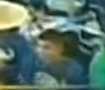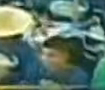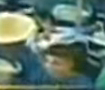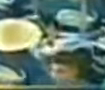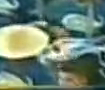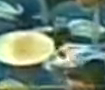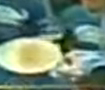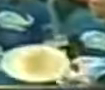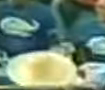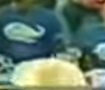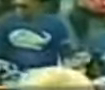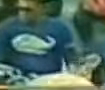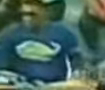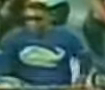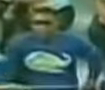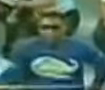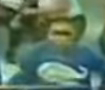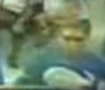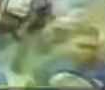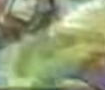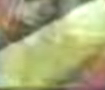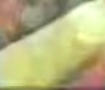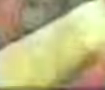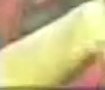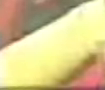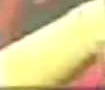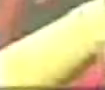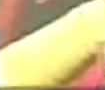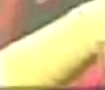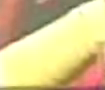Qué bonito. Esto está bellísimo aquí.